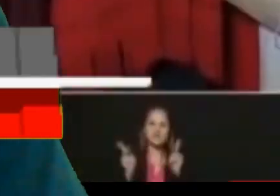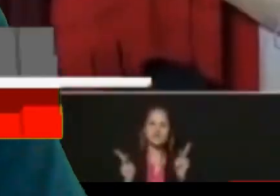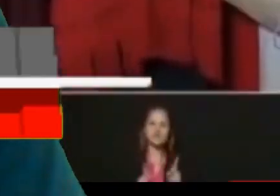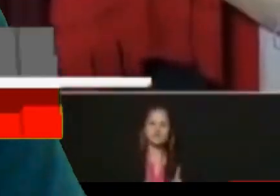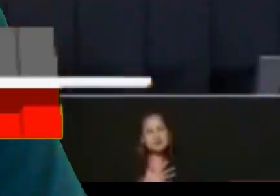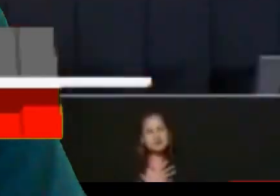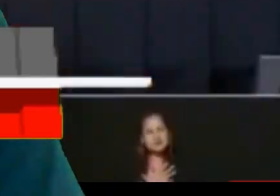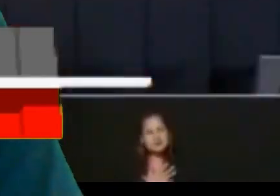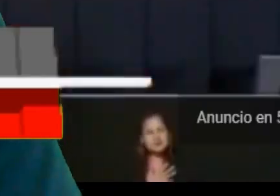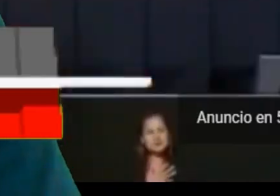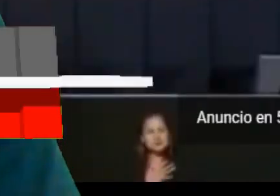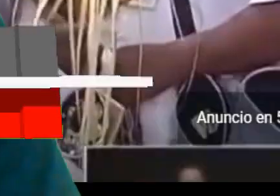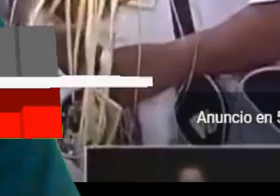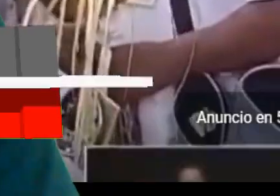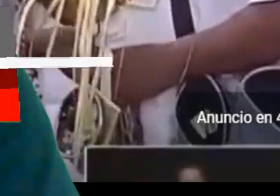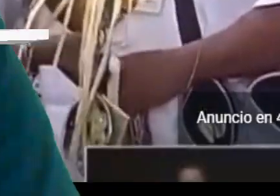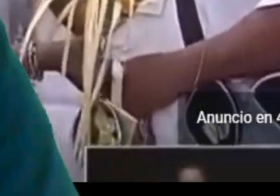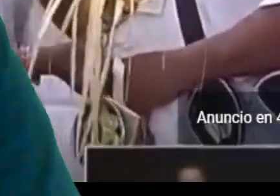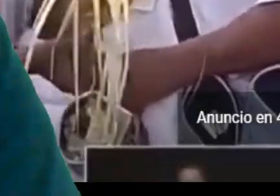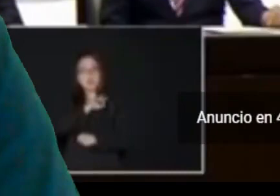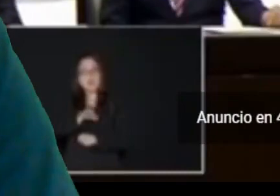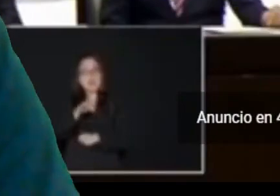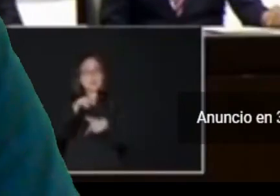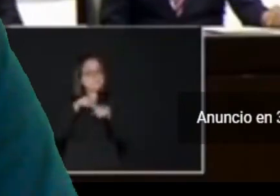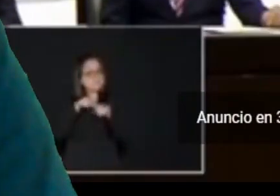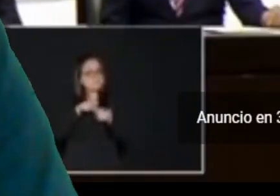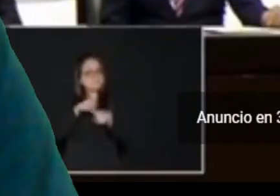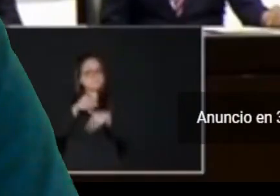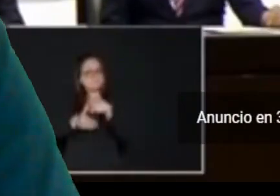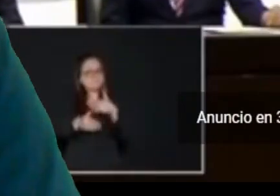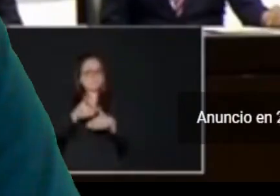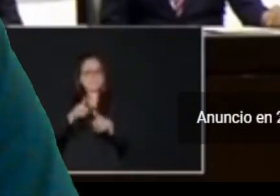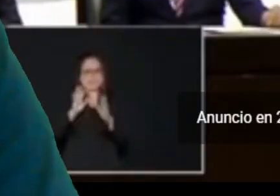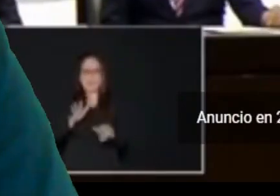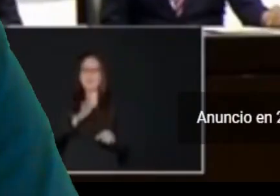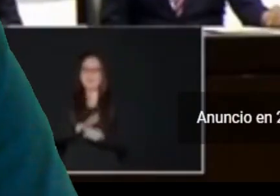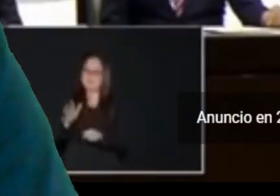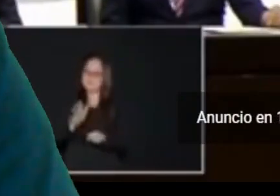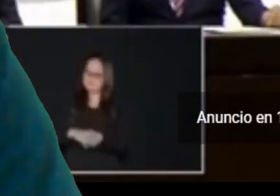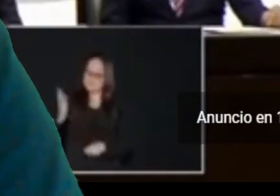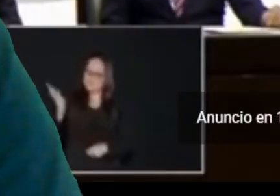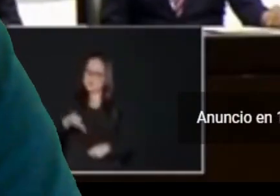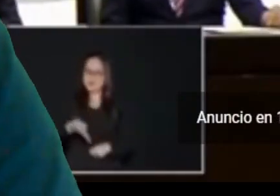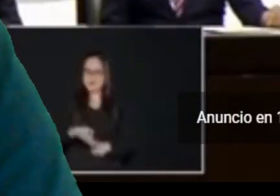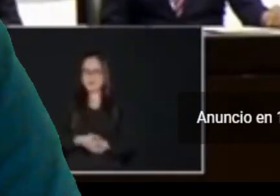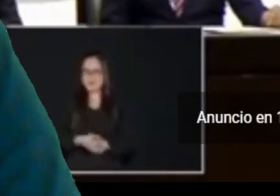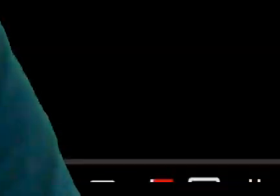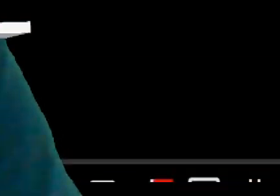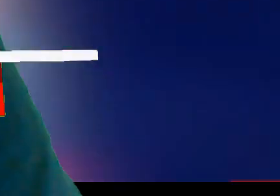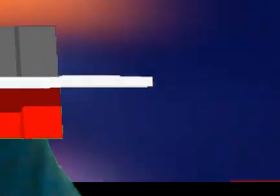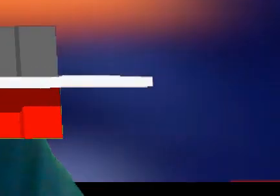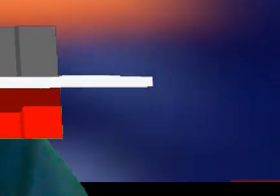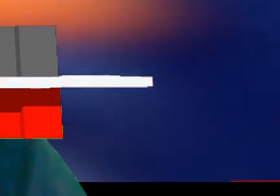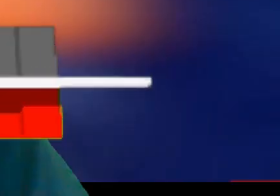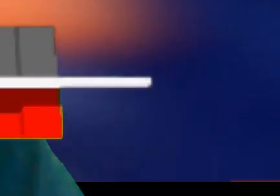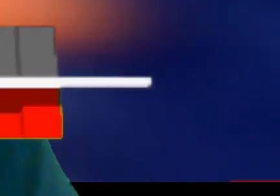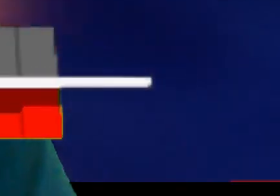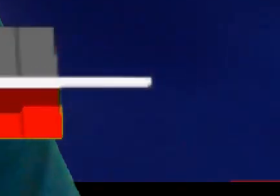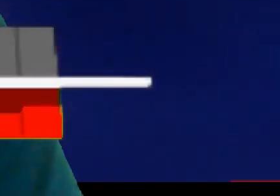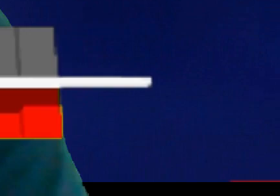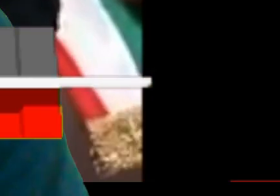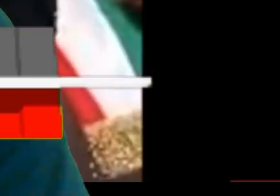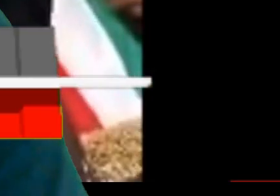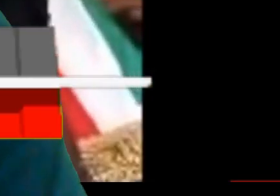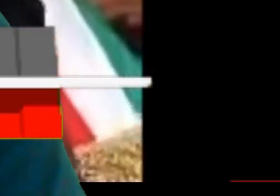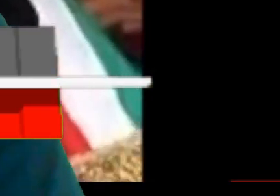Pues han pasado varias cosas, precisamente estos últimos meses, que pues, me